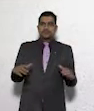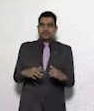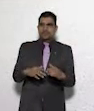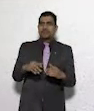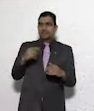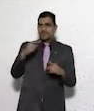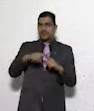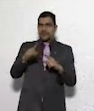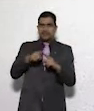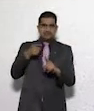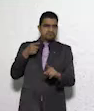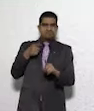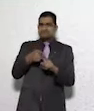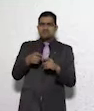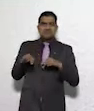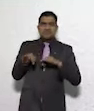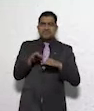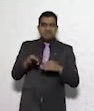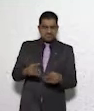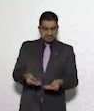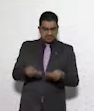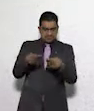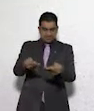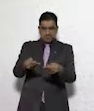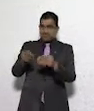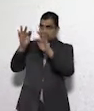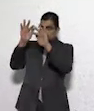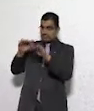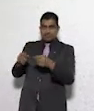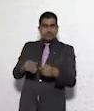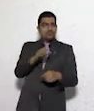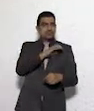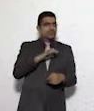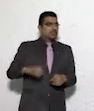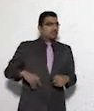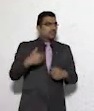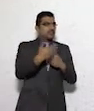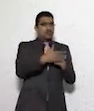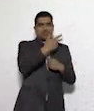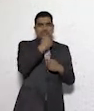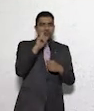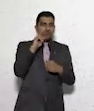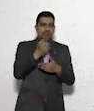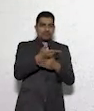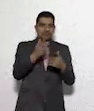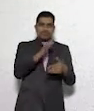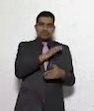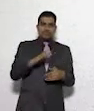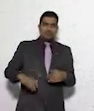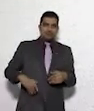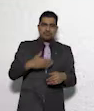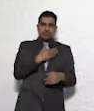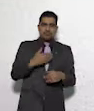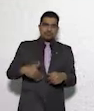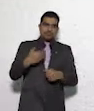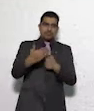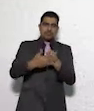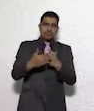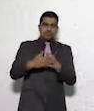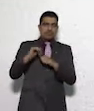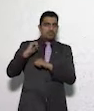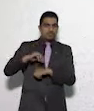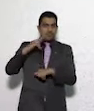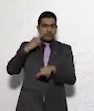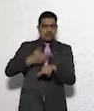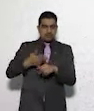este ejercicio serán entregadas a los candidatos y candidatas a la Presidencia de la República y a los distintos cargos de